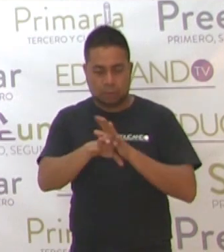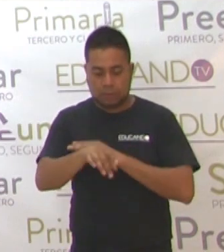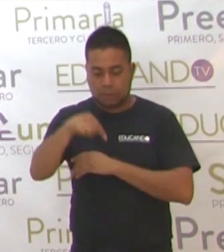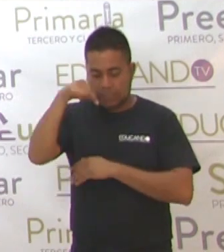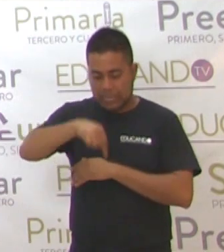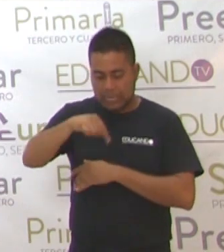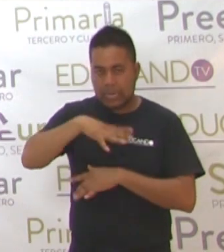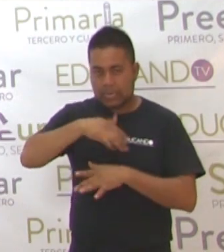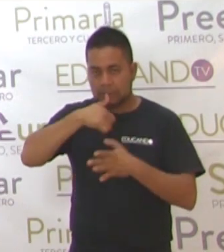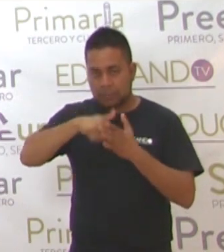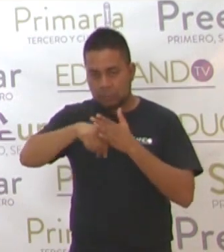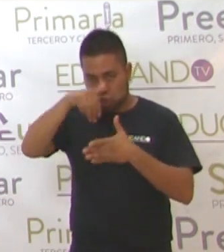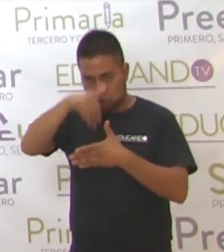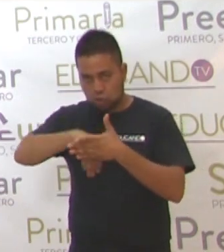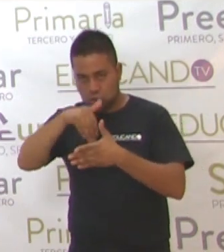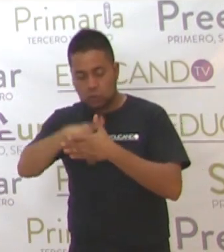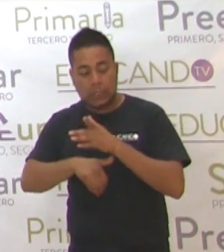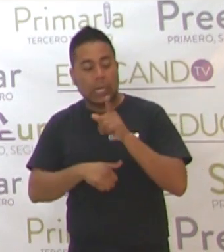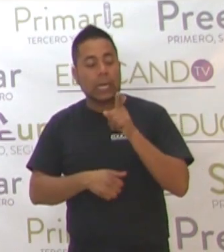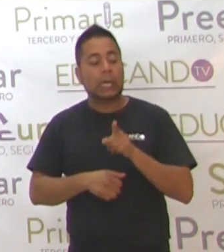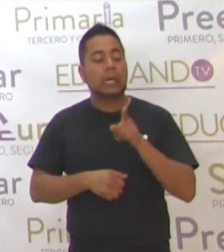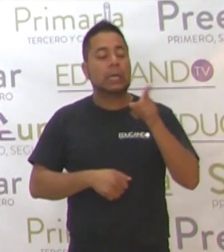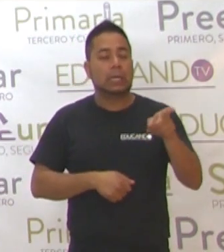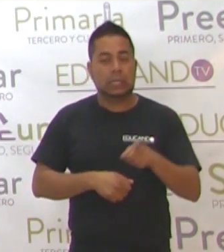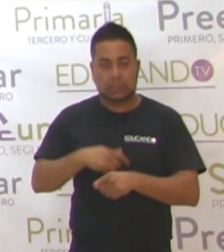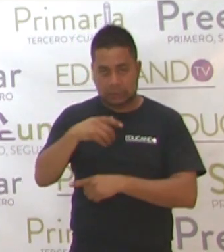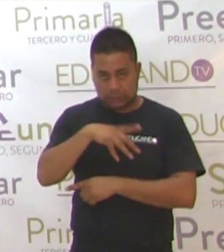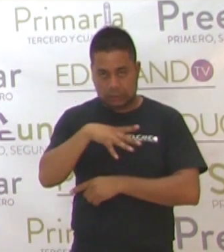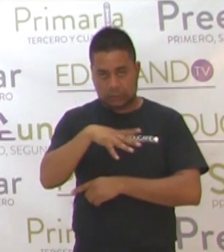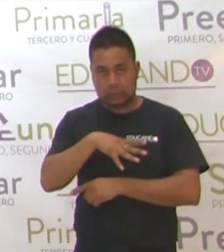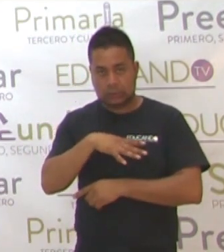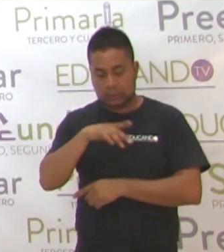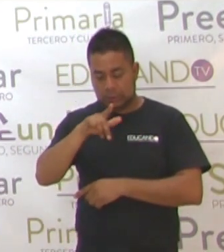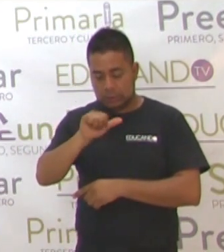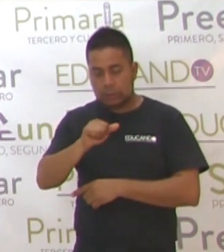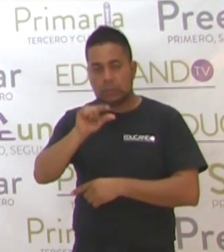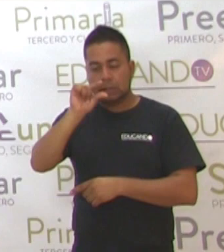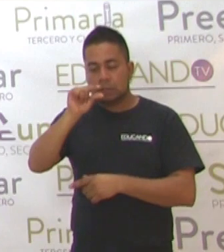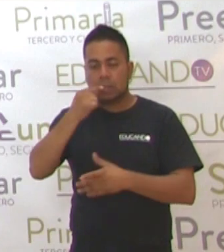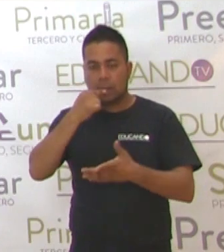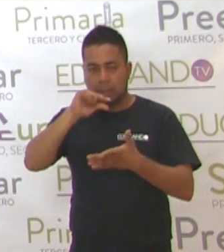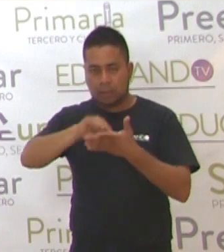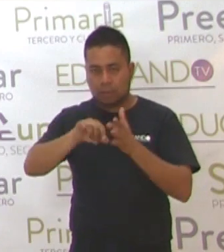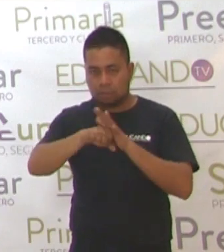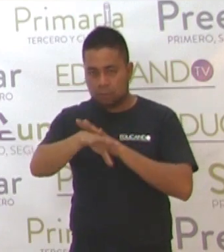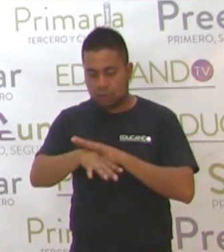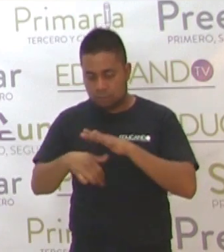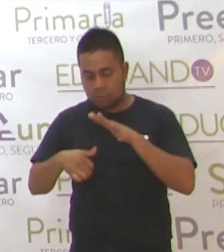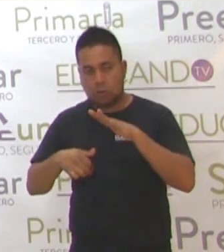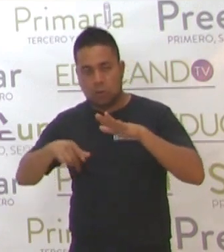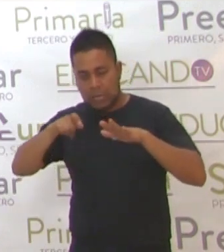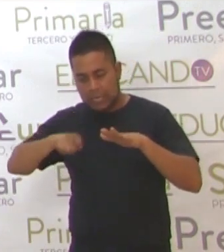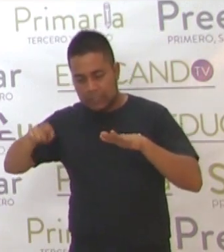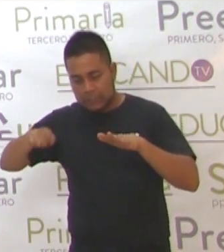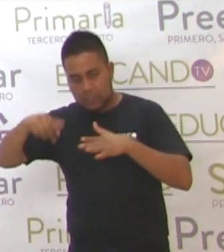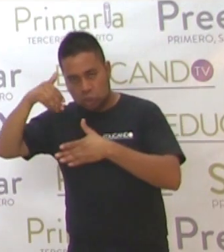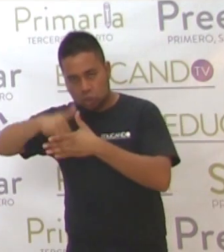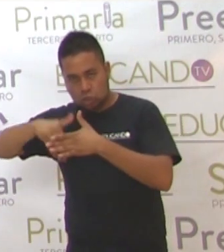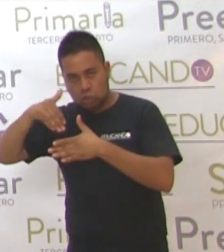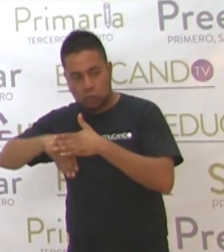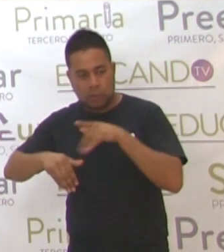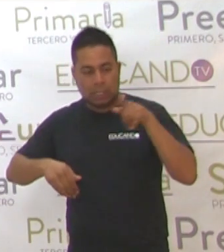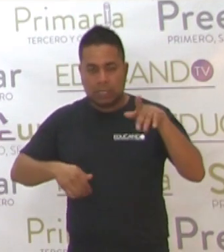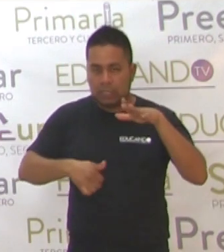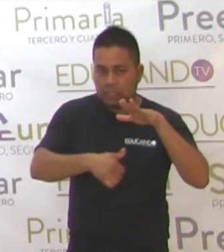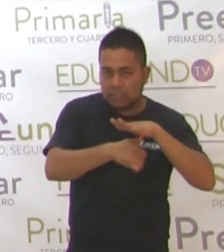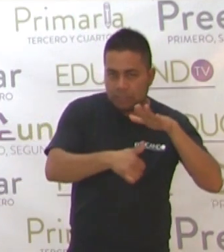están los sobres allí están las estampillas si en el escritorio están los sobres sobre la mesa